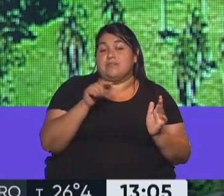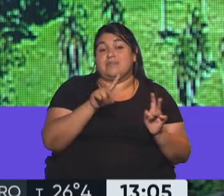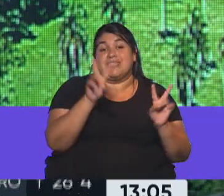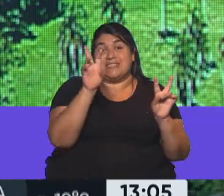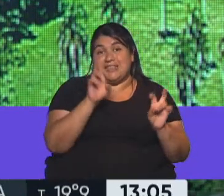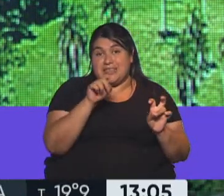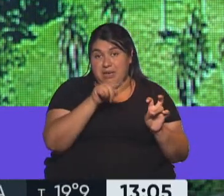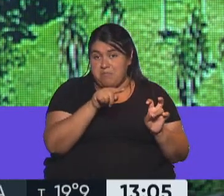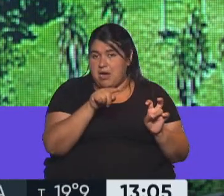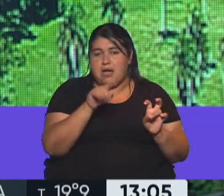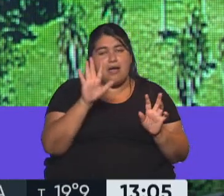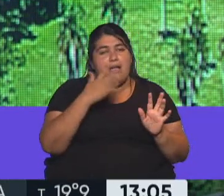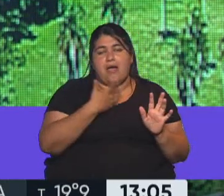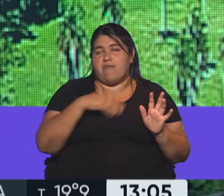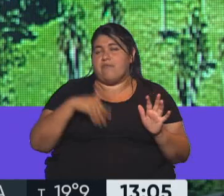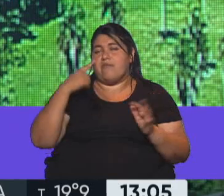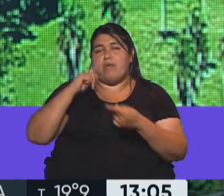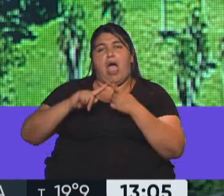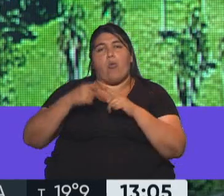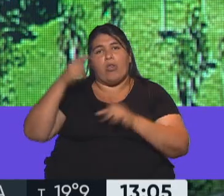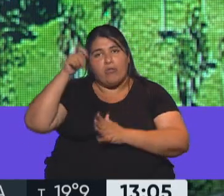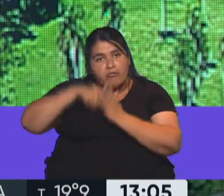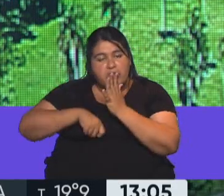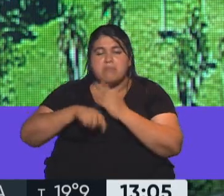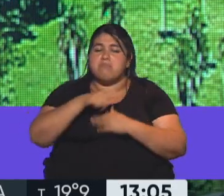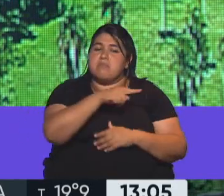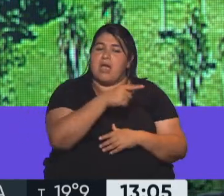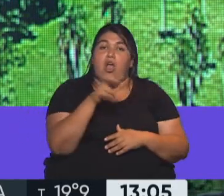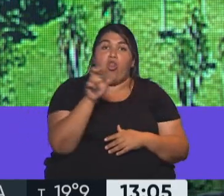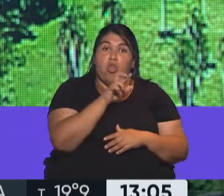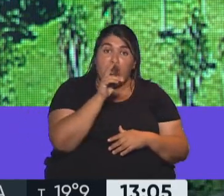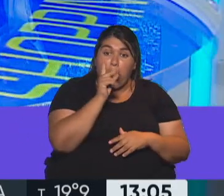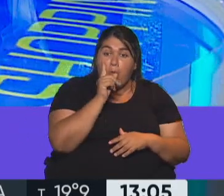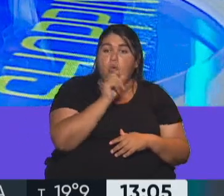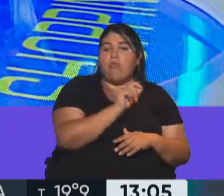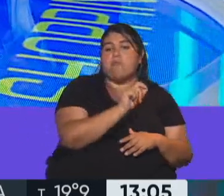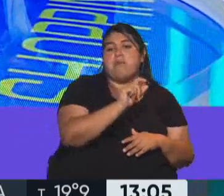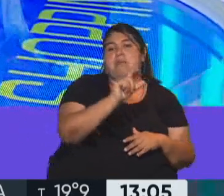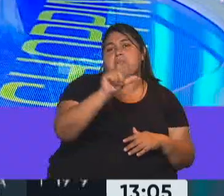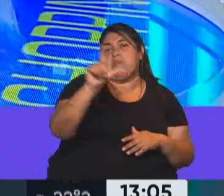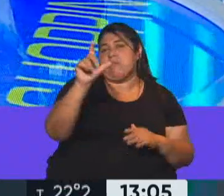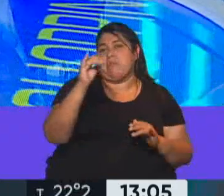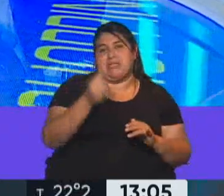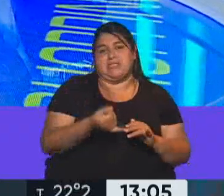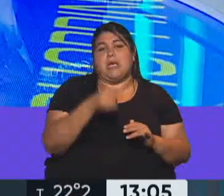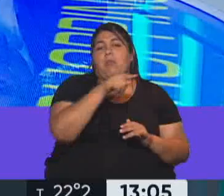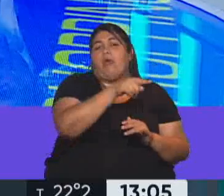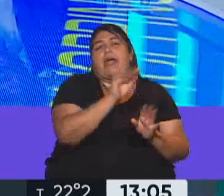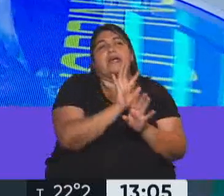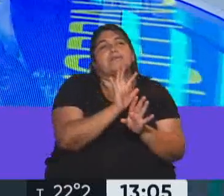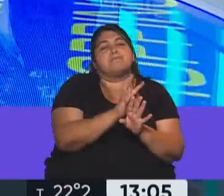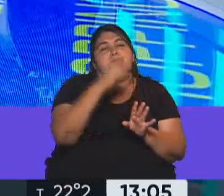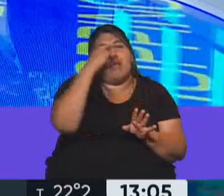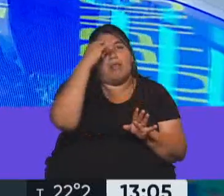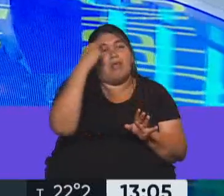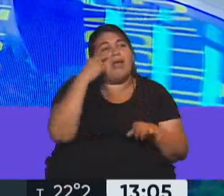hasta que no se firme el acuerdo con el fondo, seguramente va a seguir subiendo el dólar blue, porque es un dólar absolutamente especulativo. Es decir,